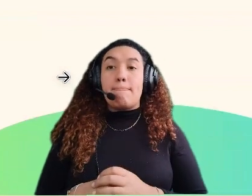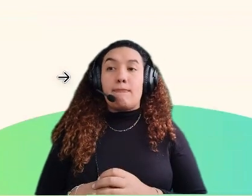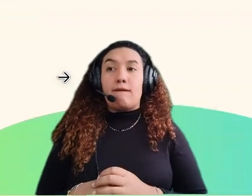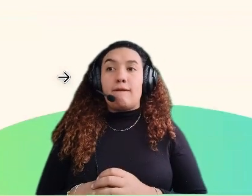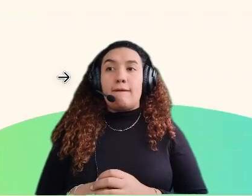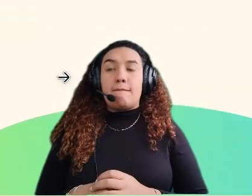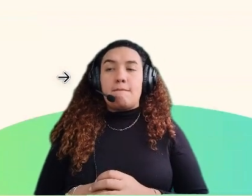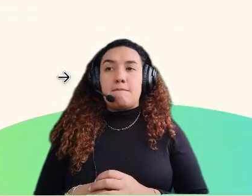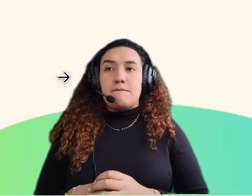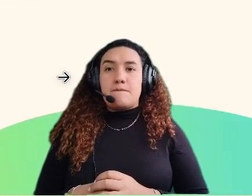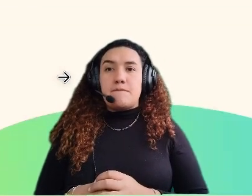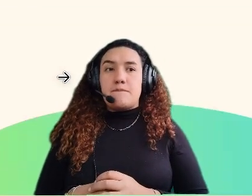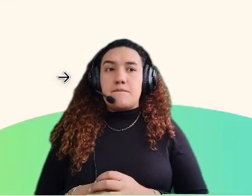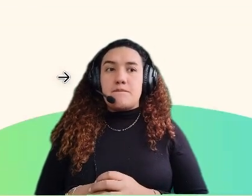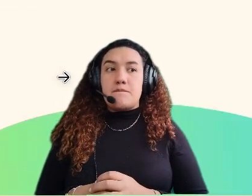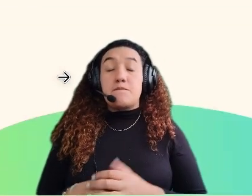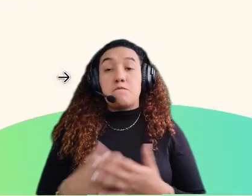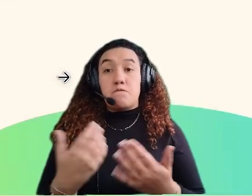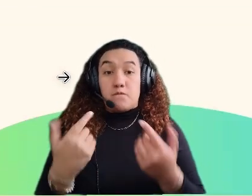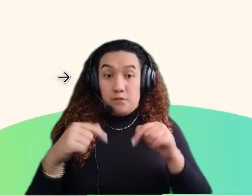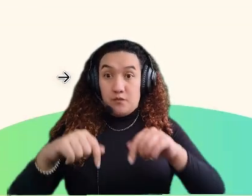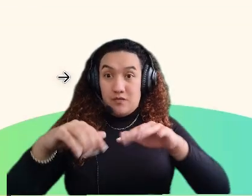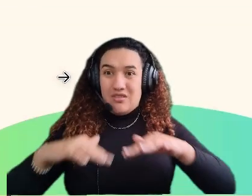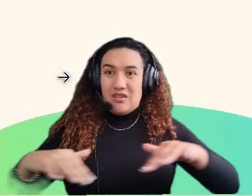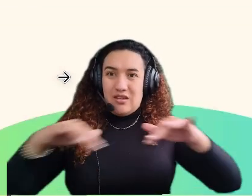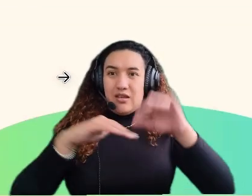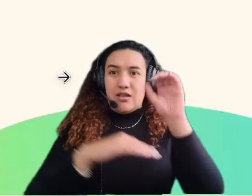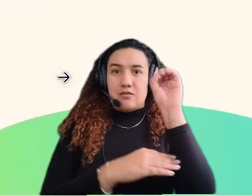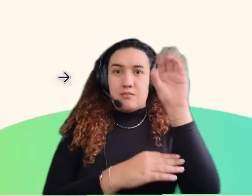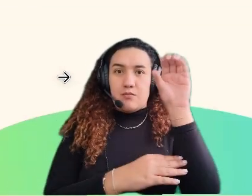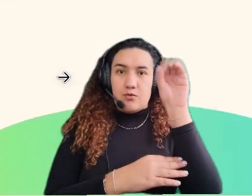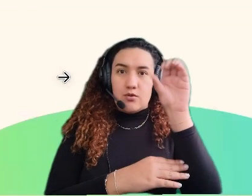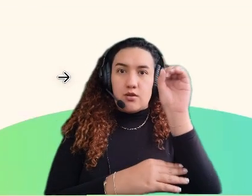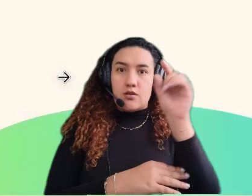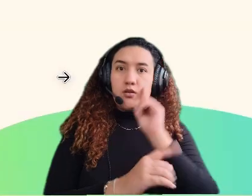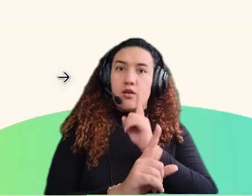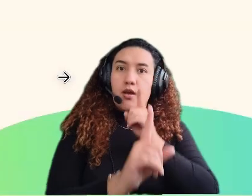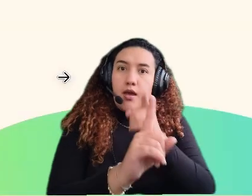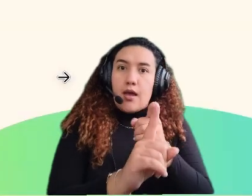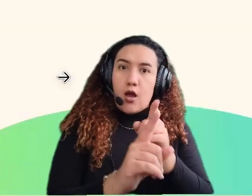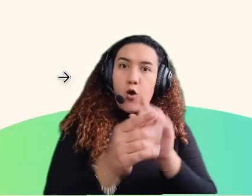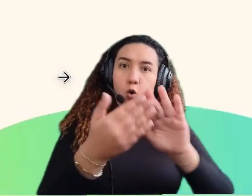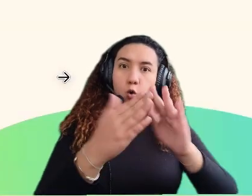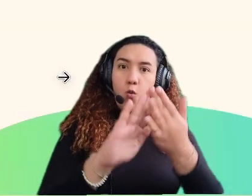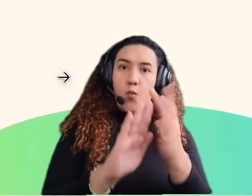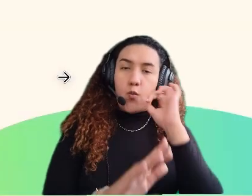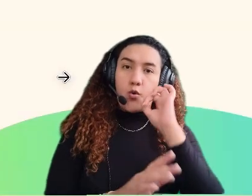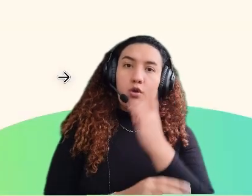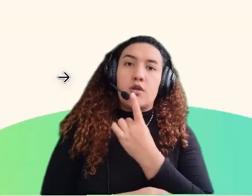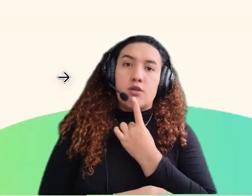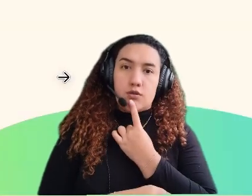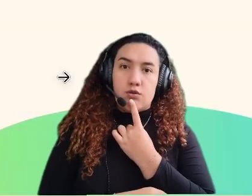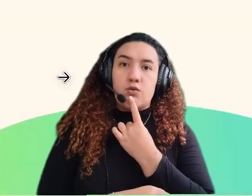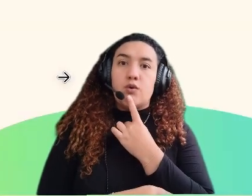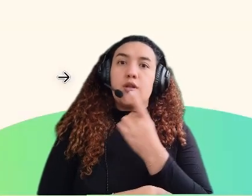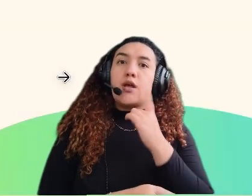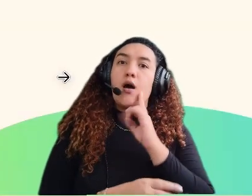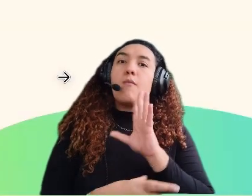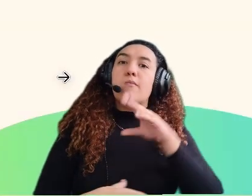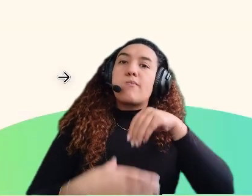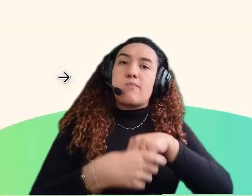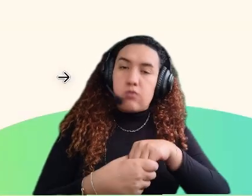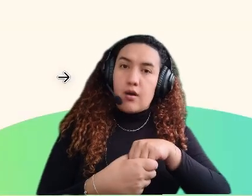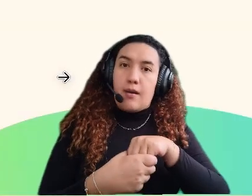Entonces, nuestra exposición va dirigida a la población sorda y va a incluir interpretación a lengua de señas